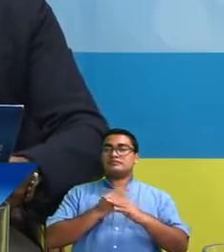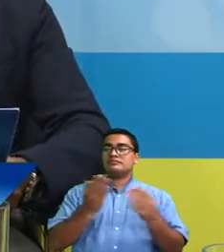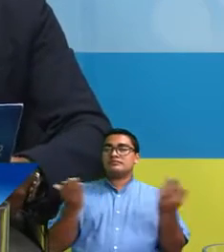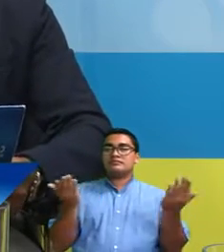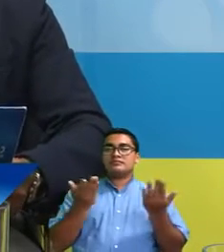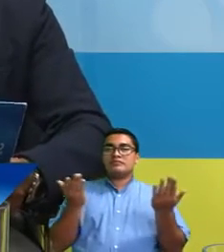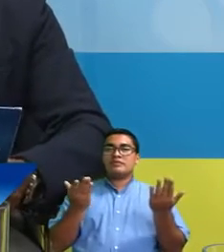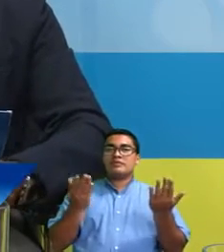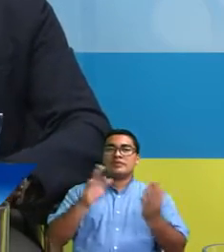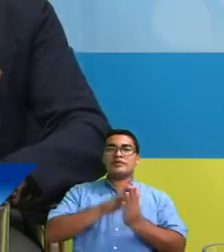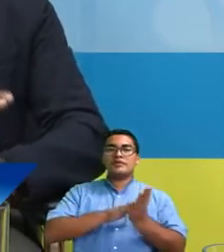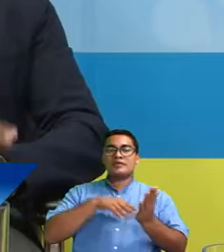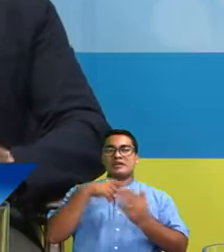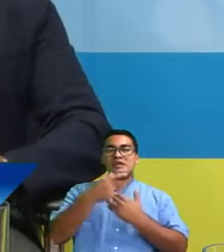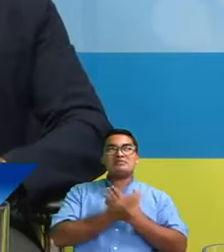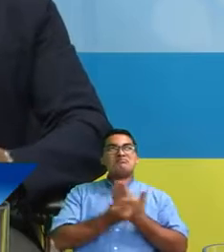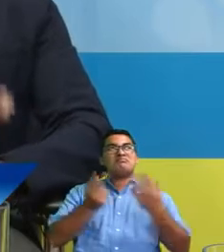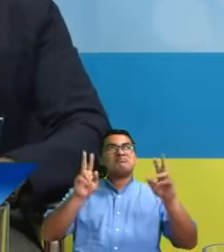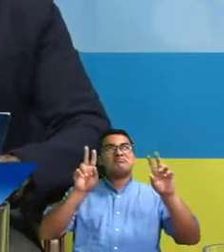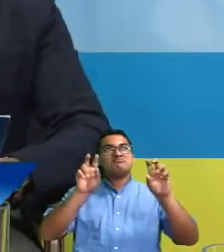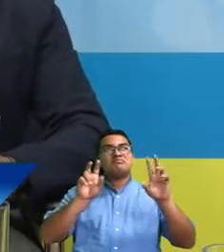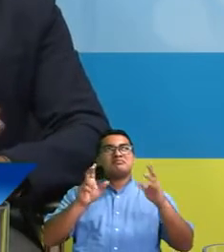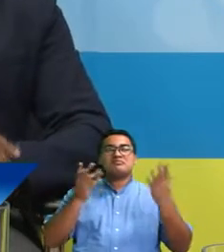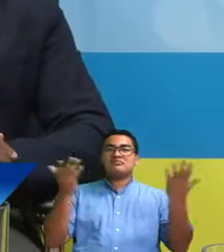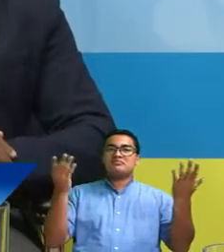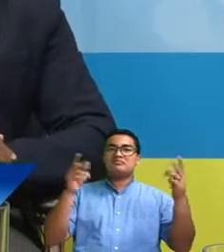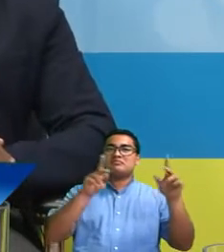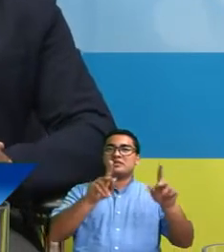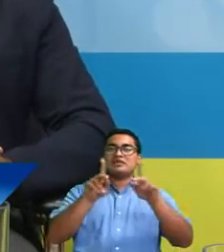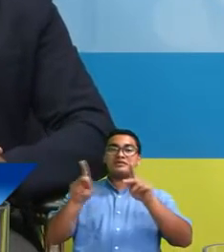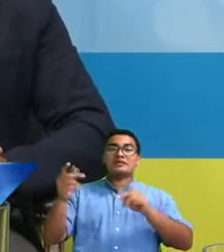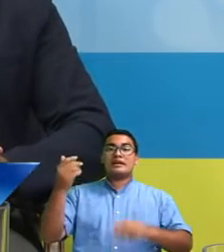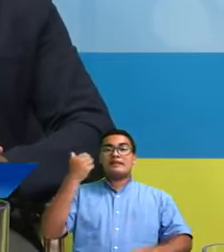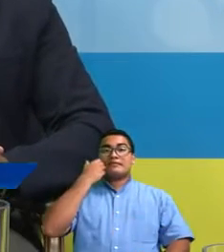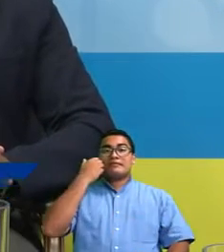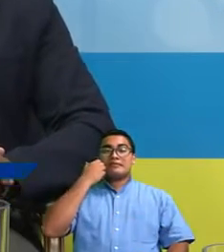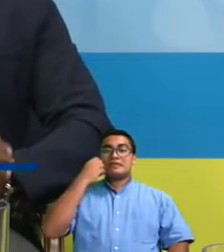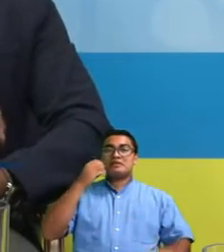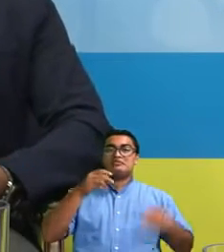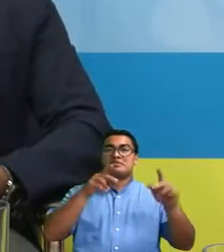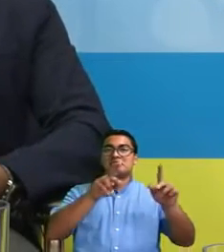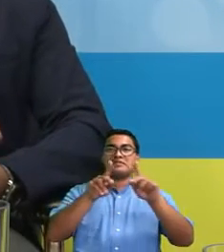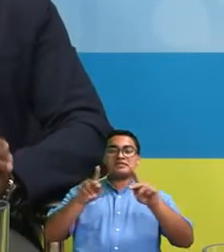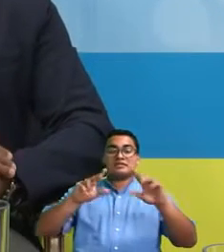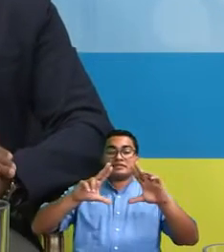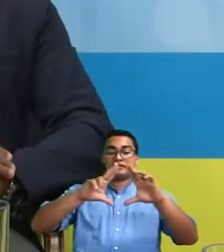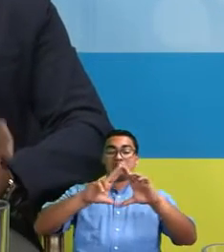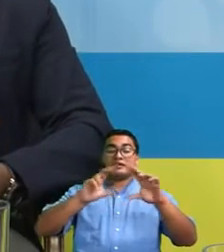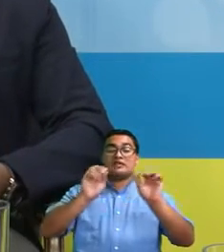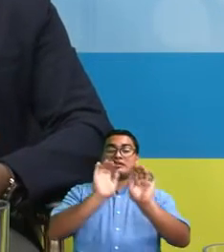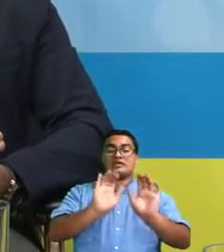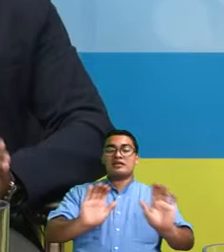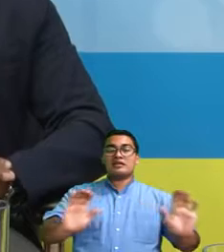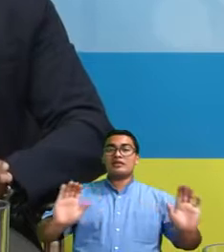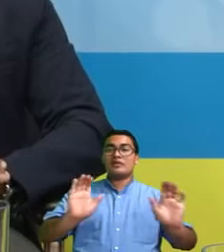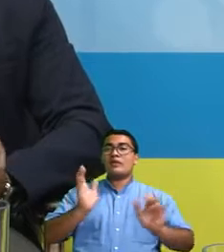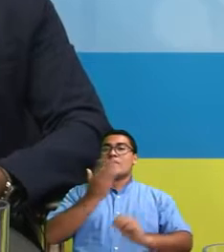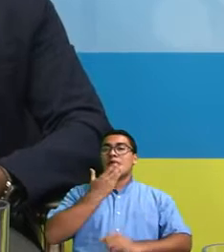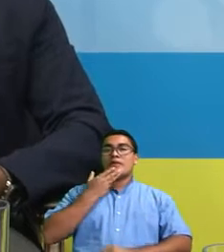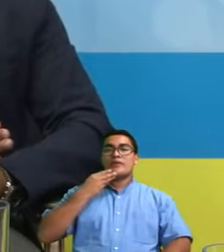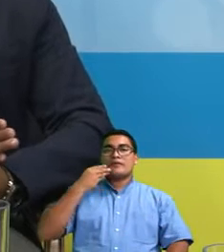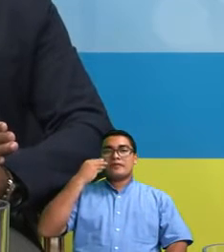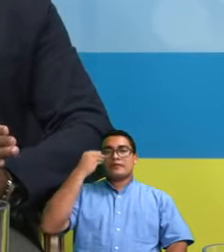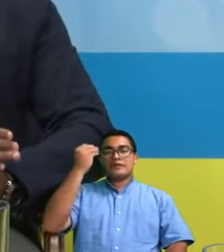donde conversamos sobre los diferentes padecimientos que afectan a la población nicaragüense, tanto a los niños, a los jóvenes, a